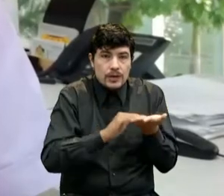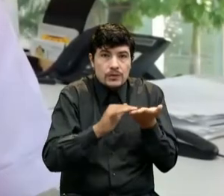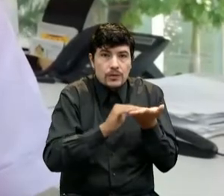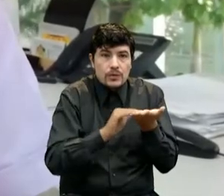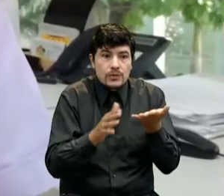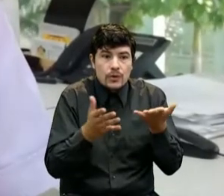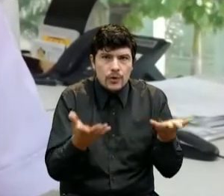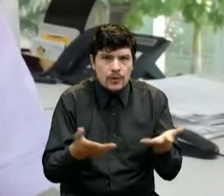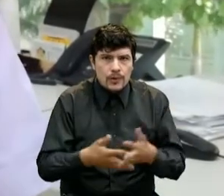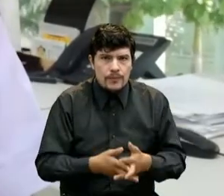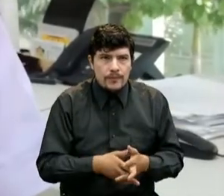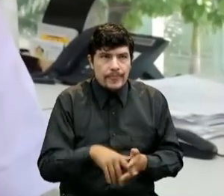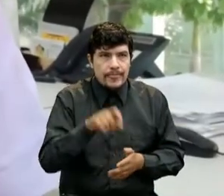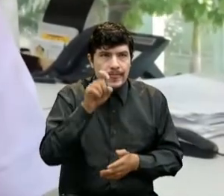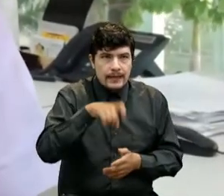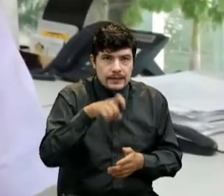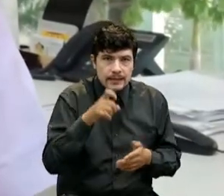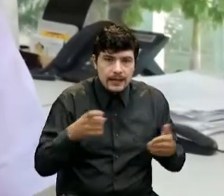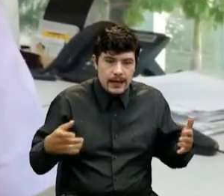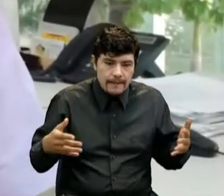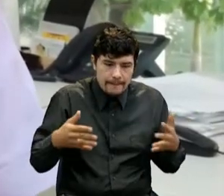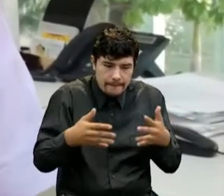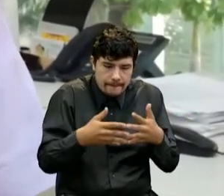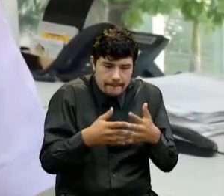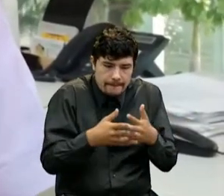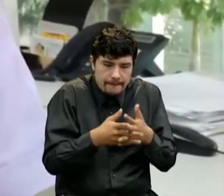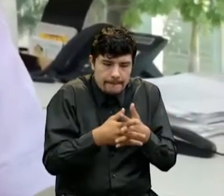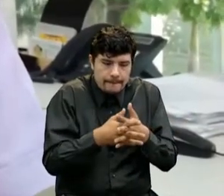tenemos que involucrarnos todos los ciudadanos,